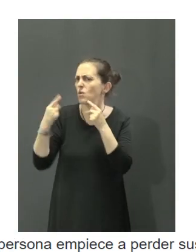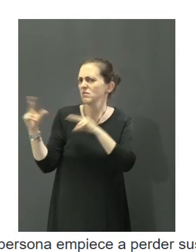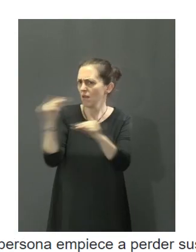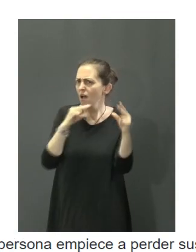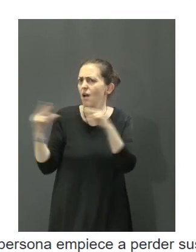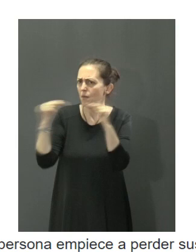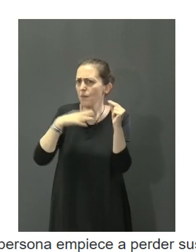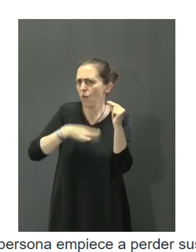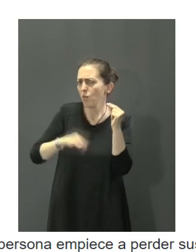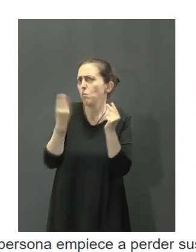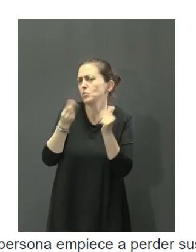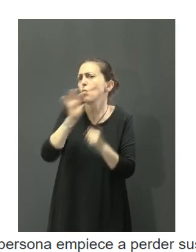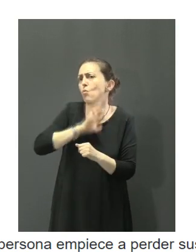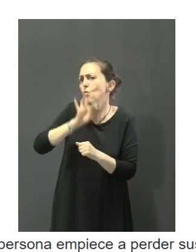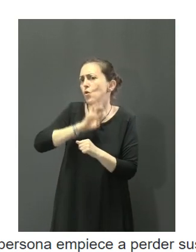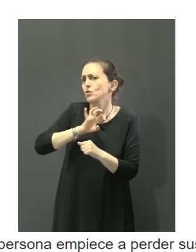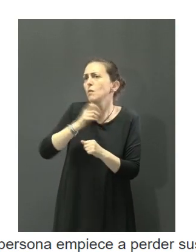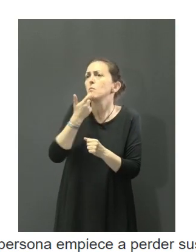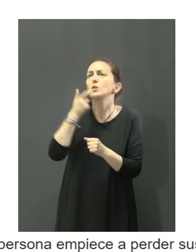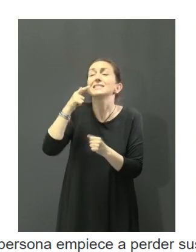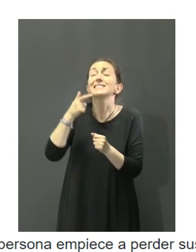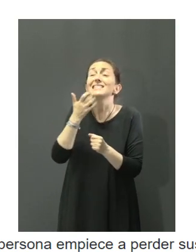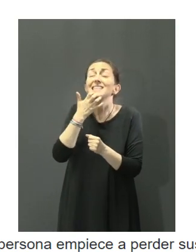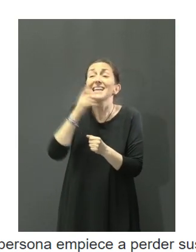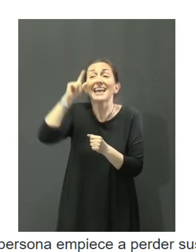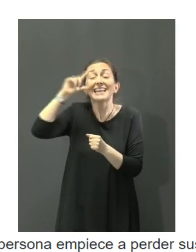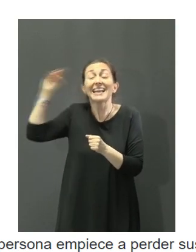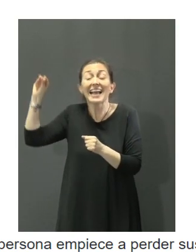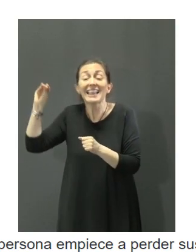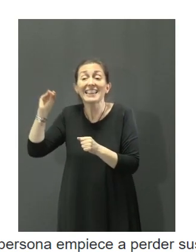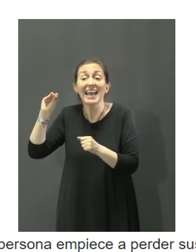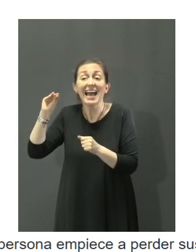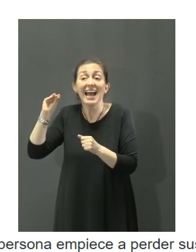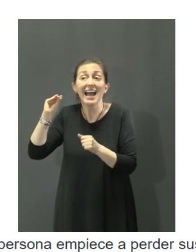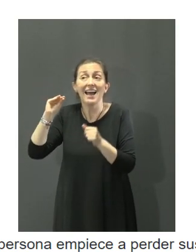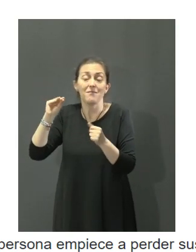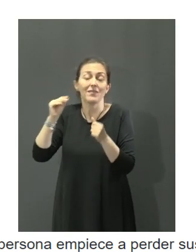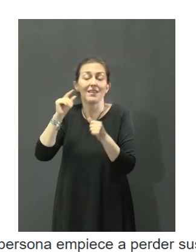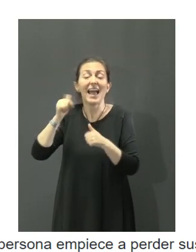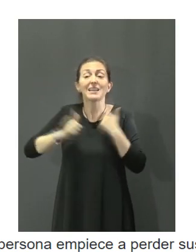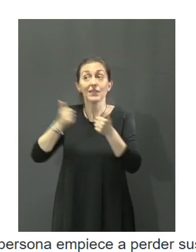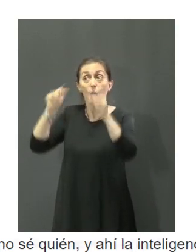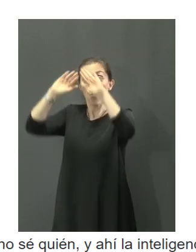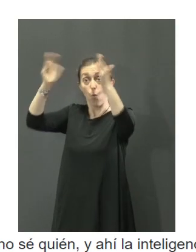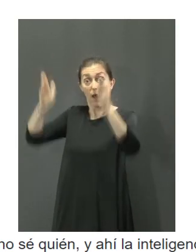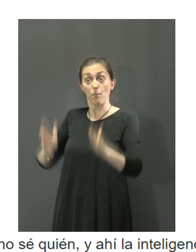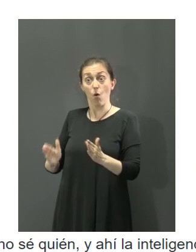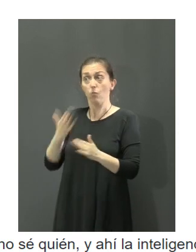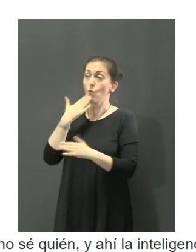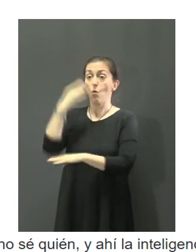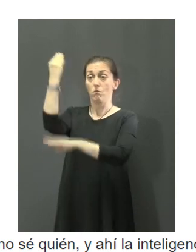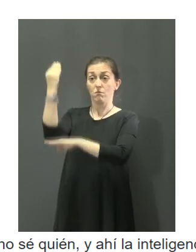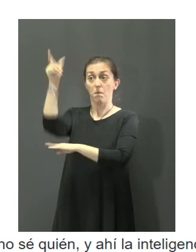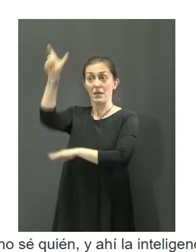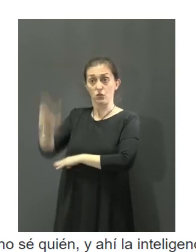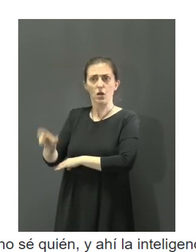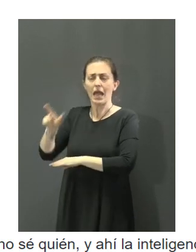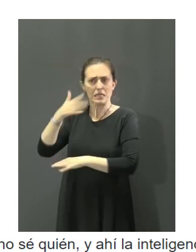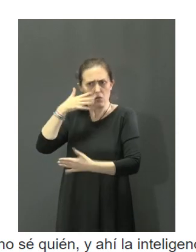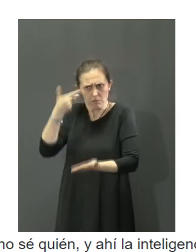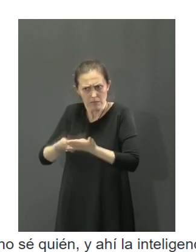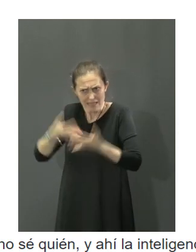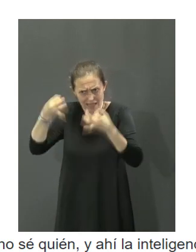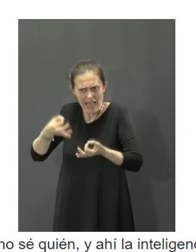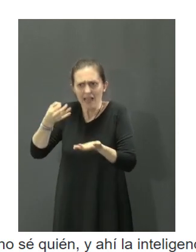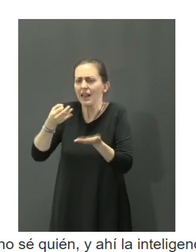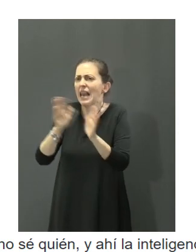porque curiosamente cuando tienes inteligencia artificial encuerpada, perdonad que lo diga así, las personas, eso está demostrado en la